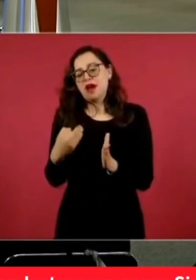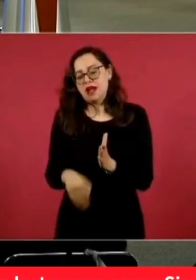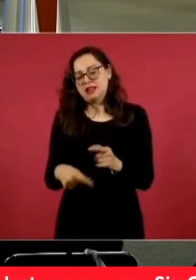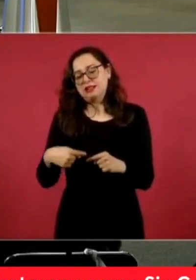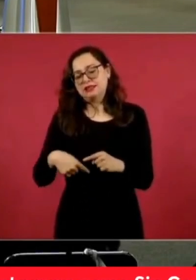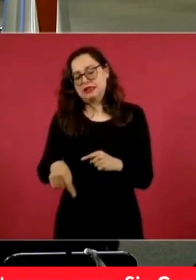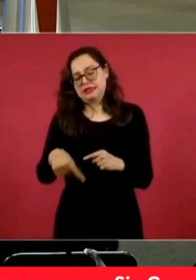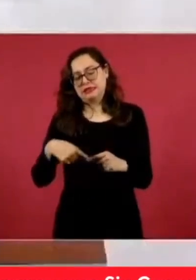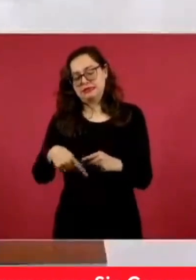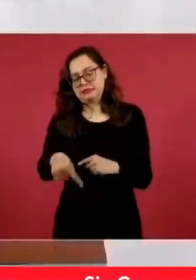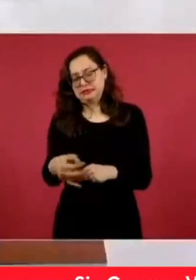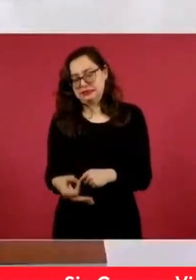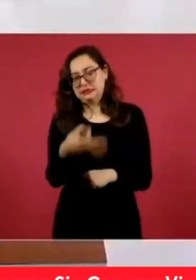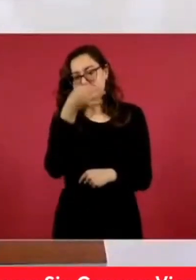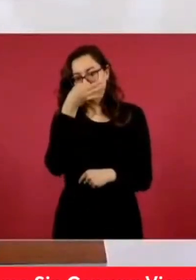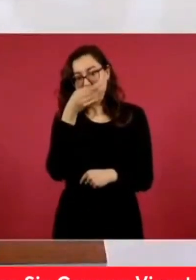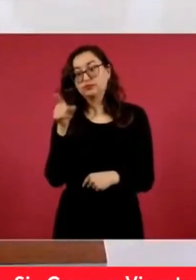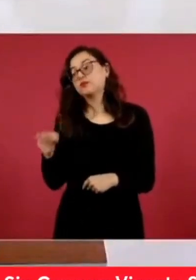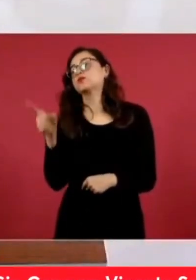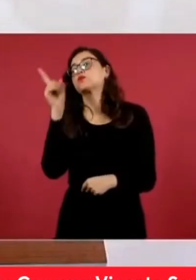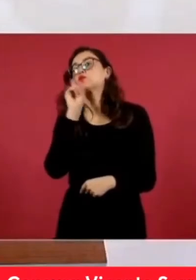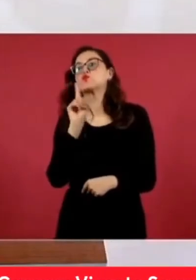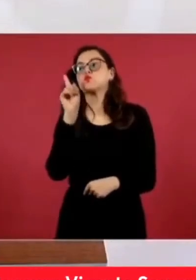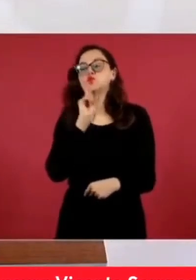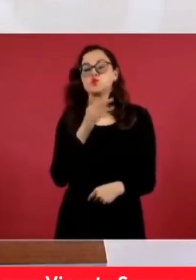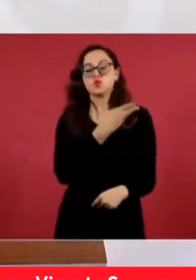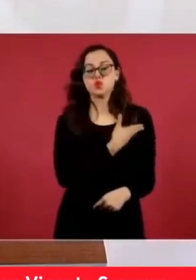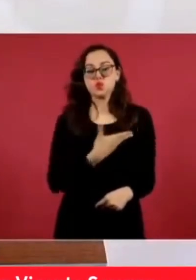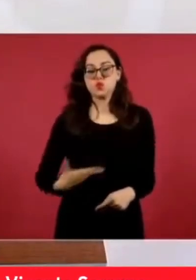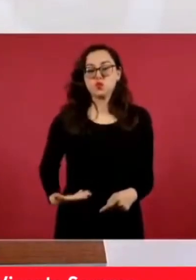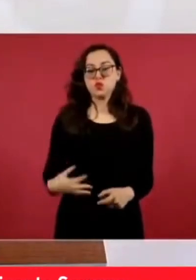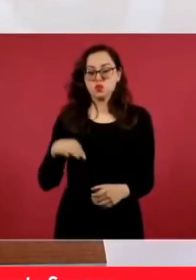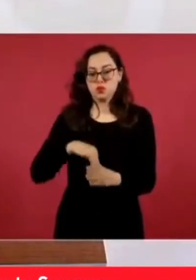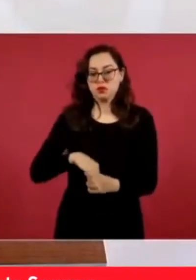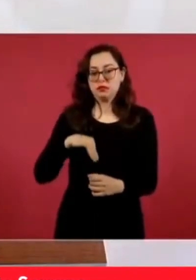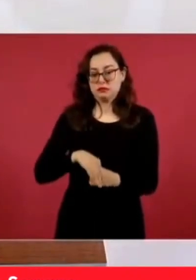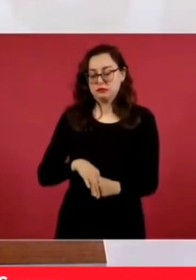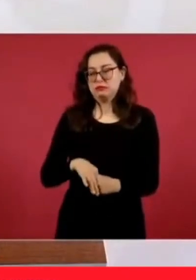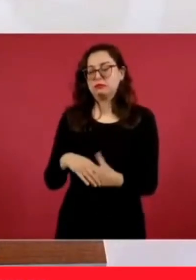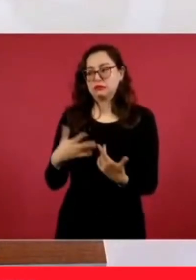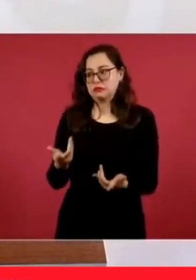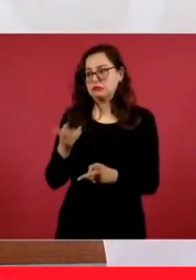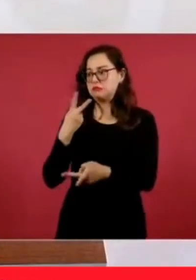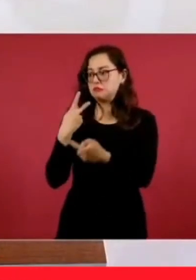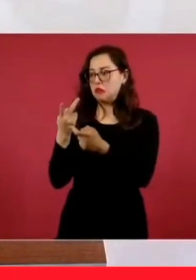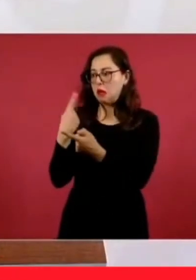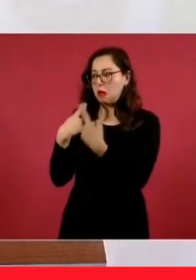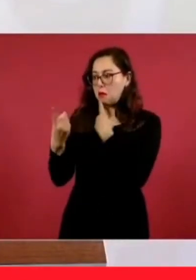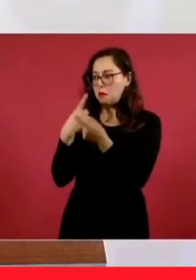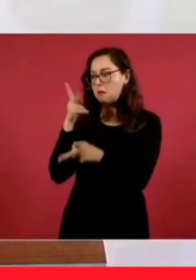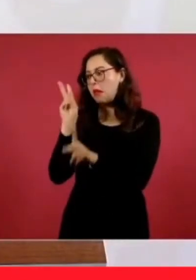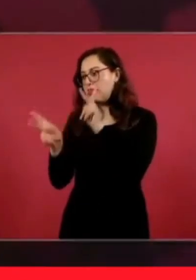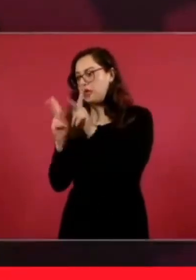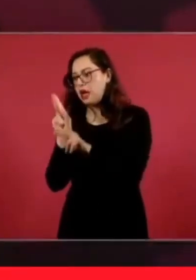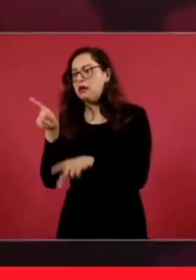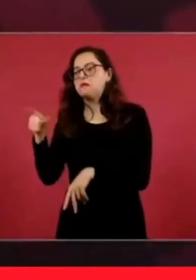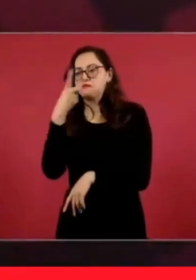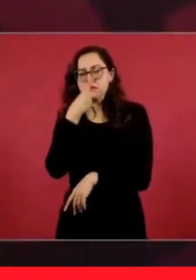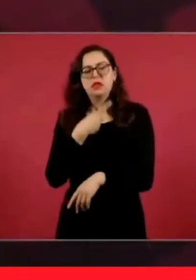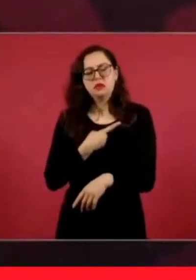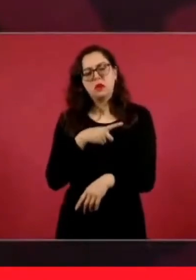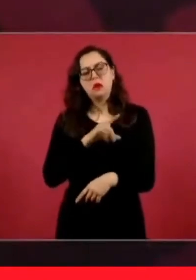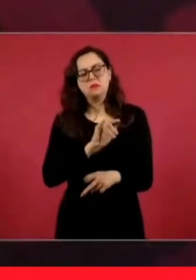Sobre esto hablamos con la presidenta electa y ella tiene un plan bien claro.